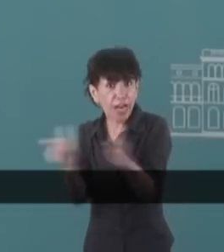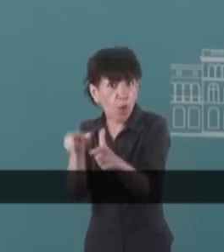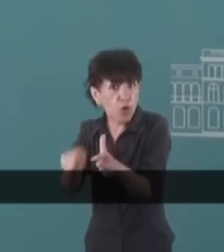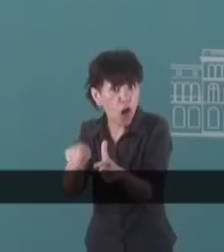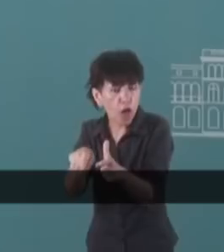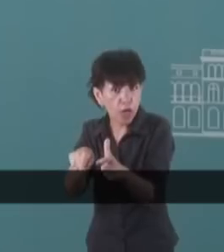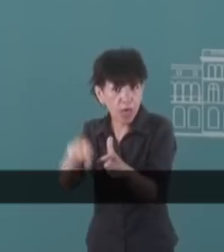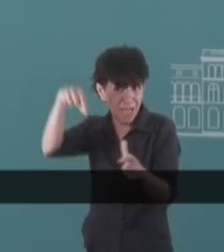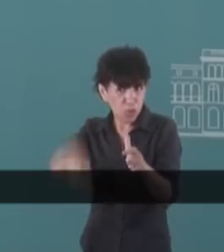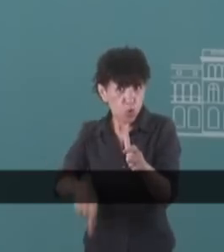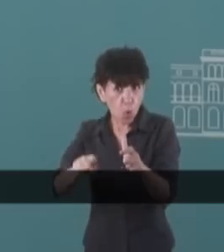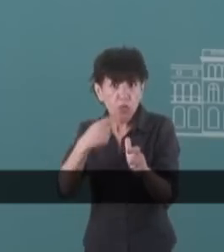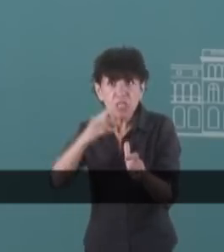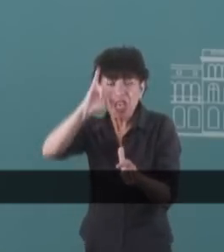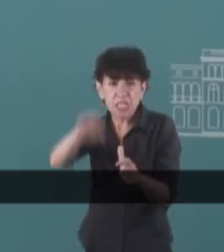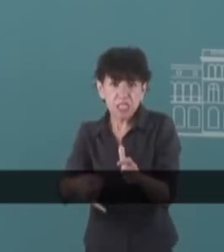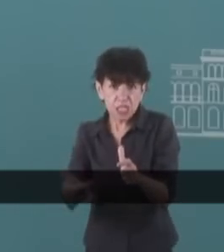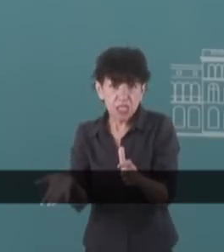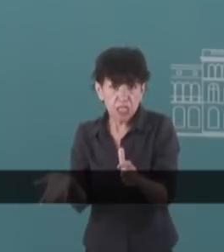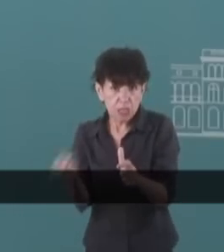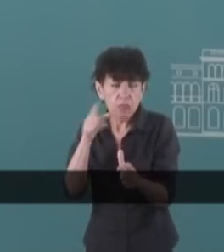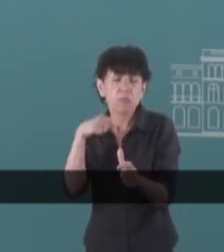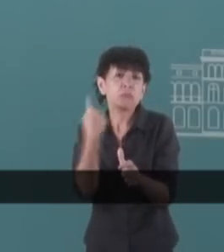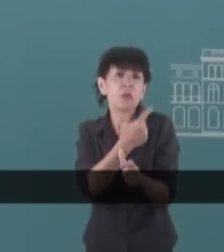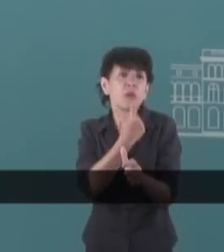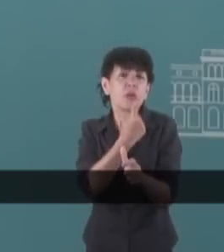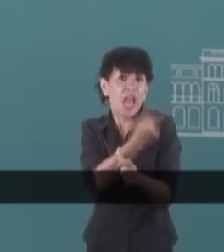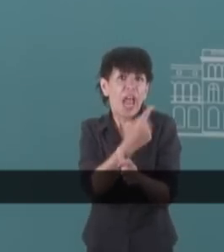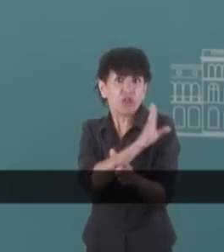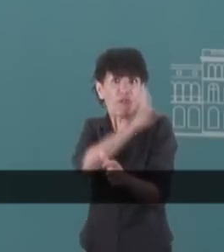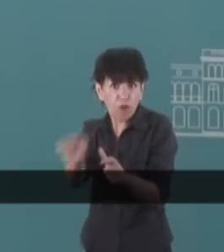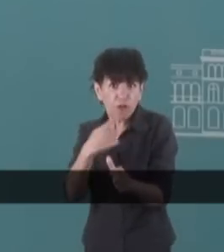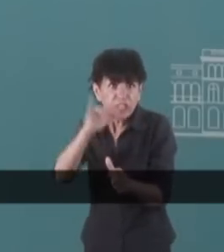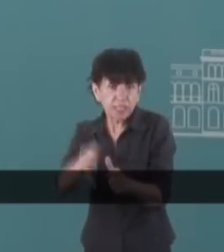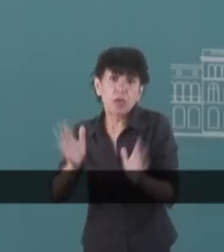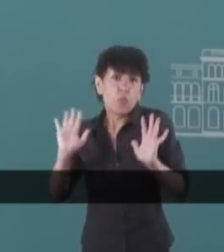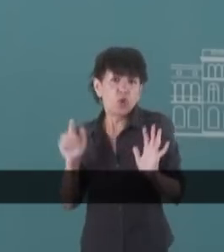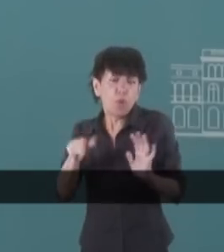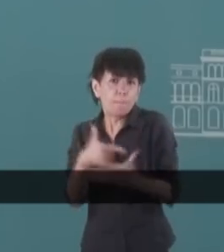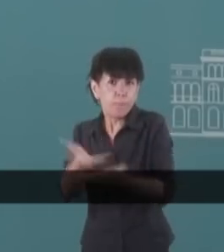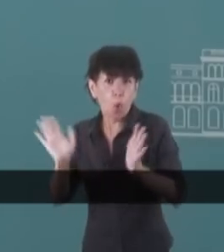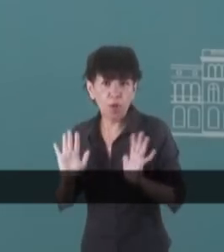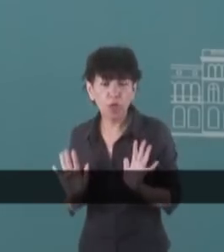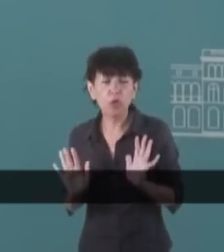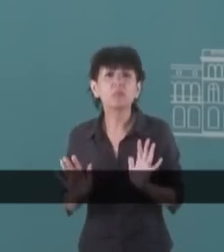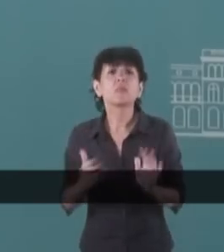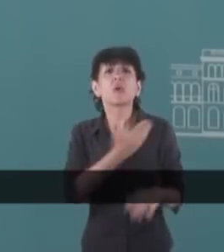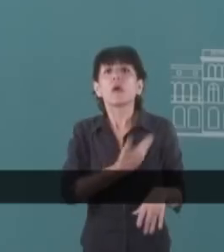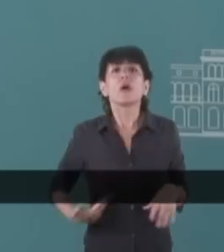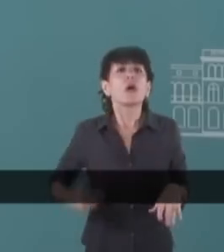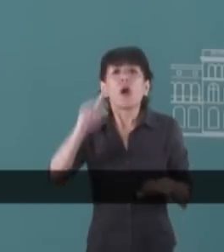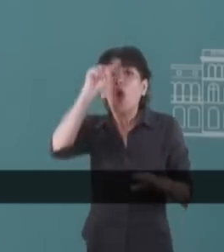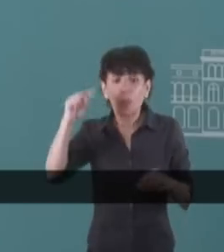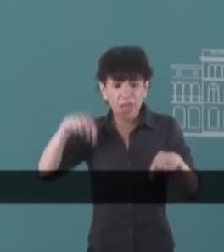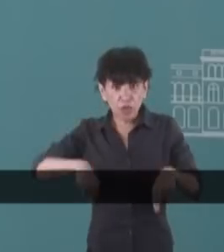reunión confirman que efectivamente participaron de esa reunión. Este gobierno terminó con los sótanos de la democracia,